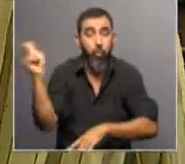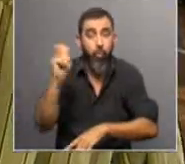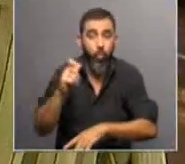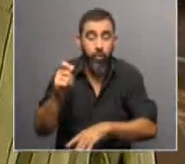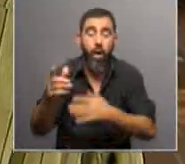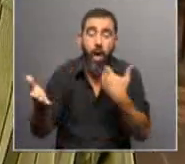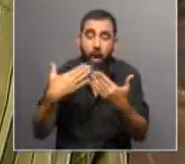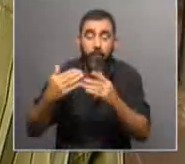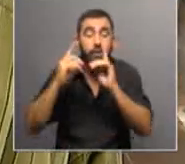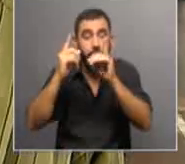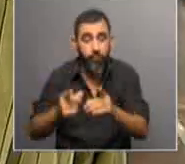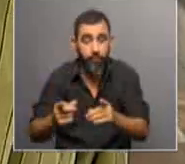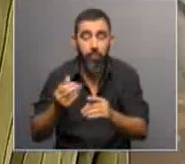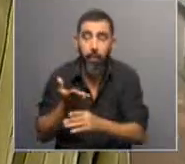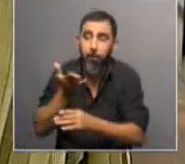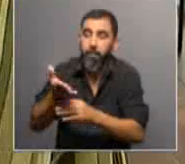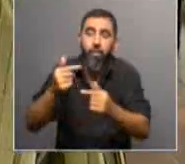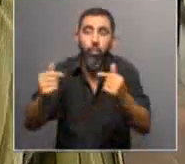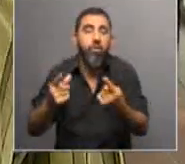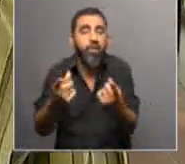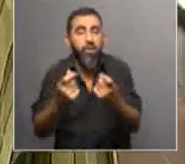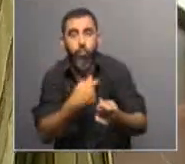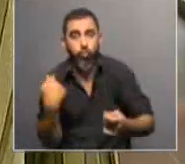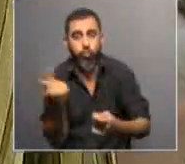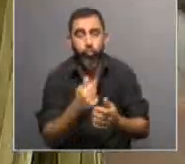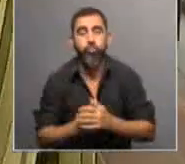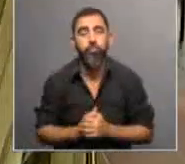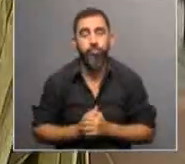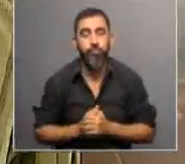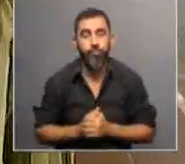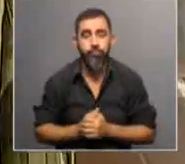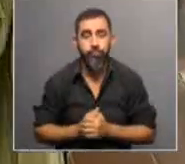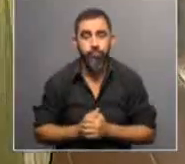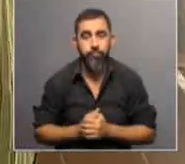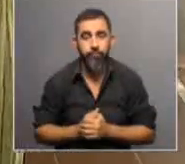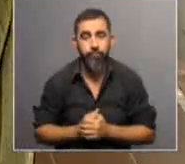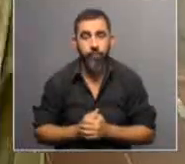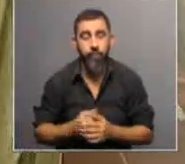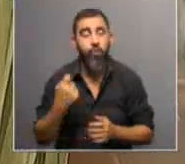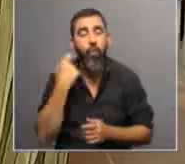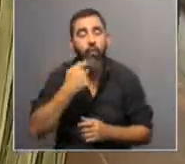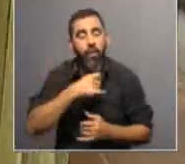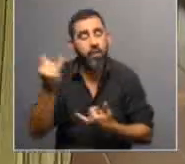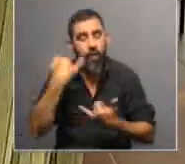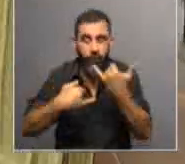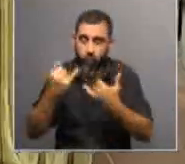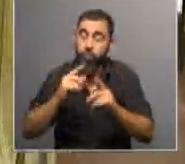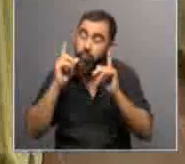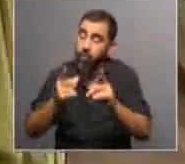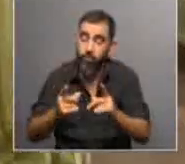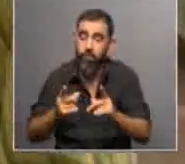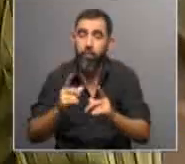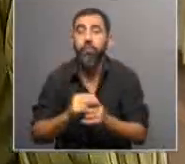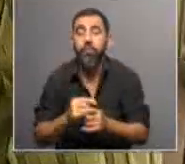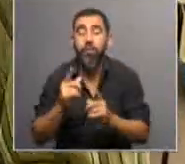bueno, pedir lo que necesitamos, ¿verdad? Eso es una falta, la falta de información es una falta importante y que